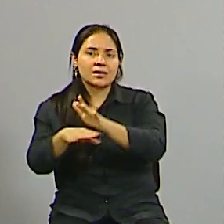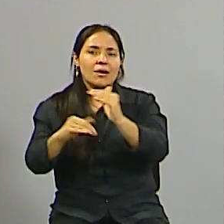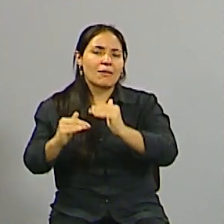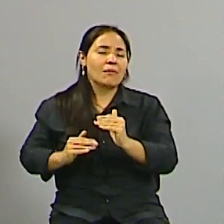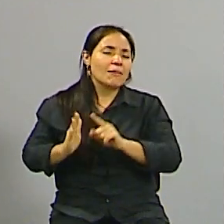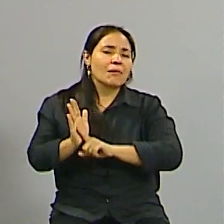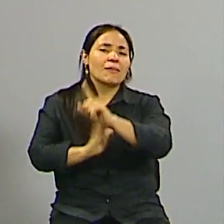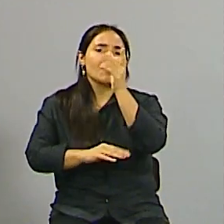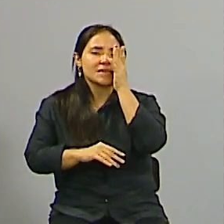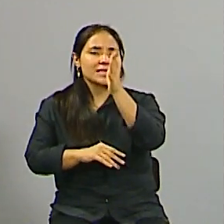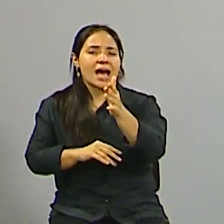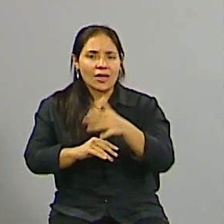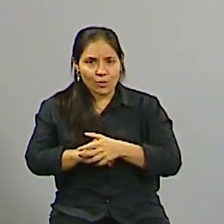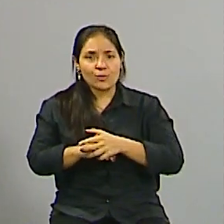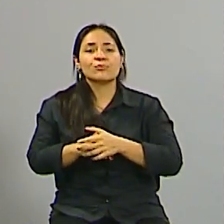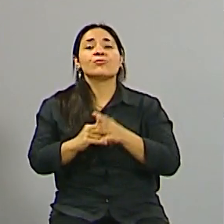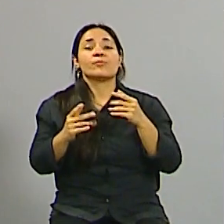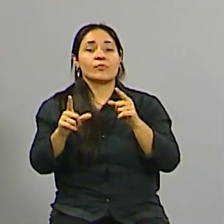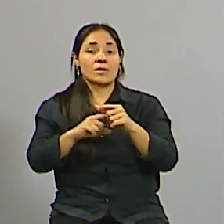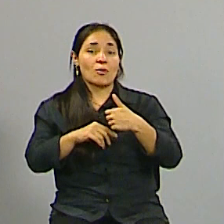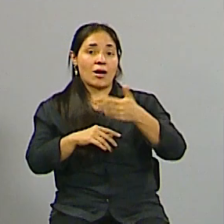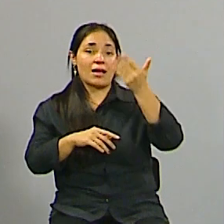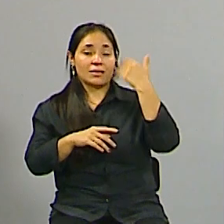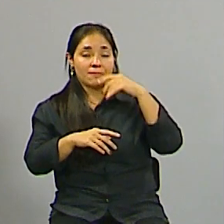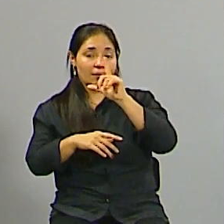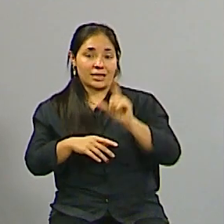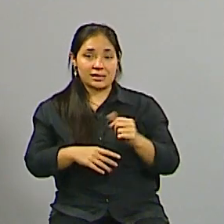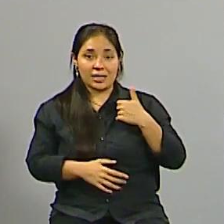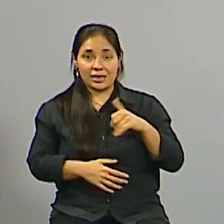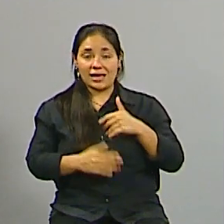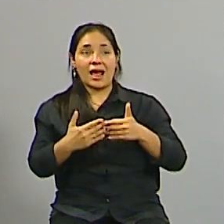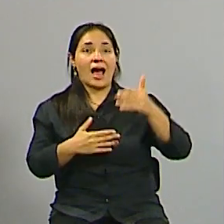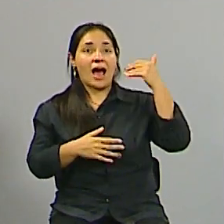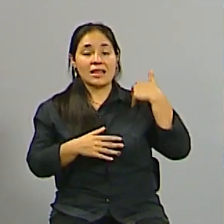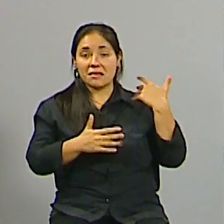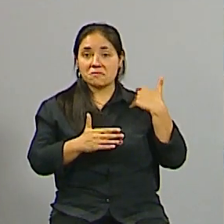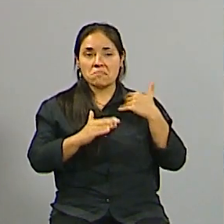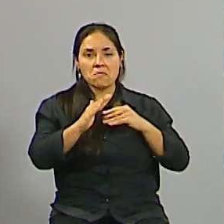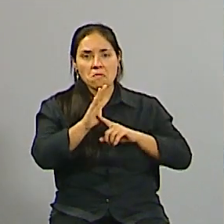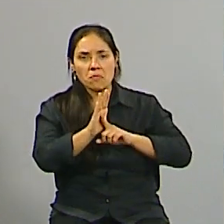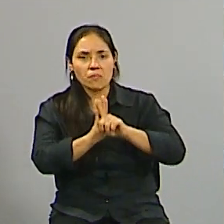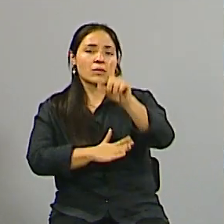que eran tradicionales en nuestro país, y que empiezan a marcar que